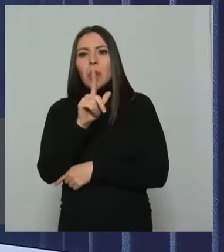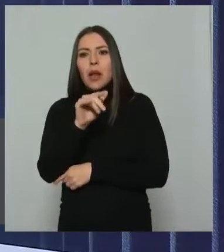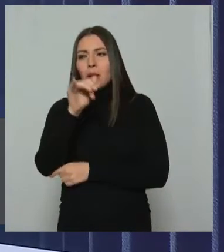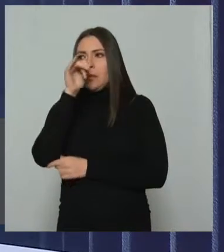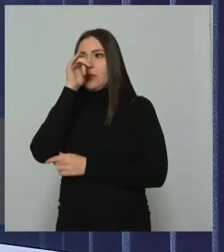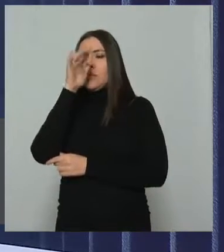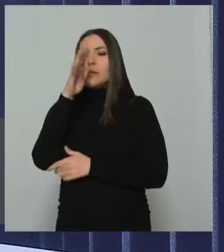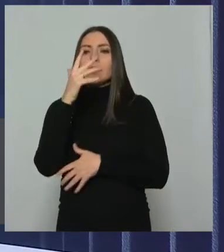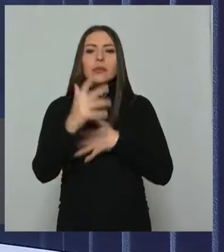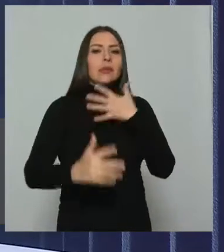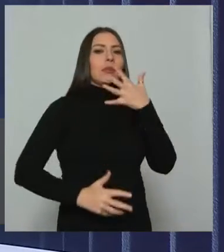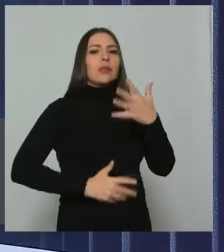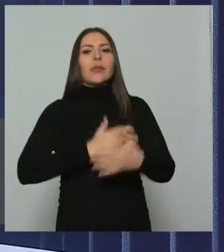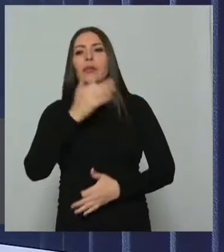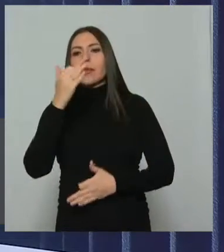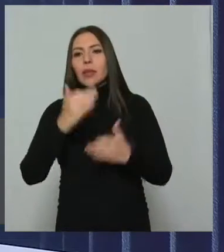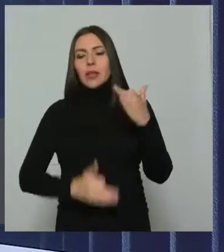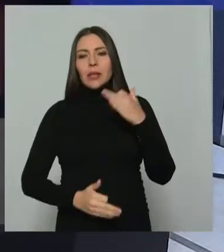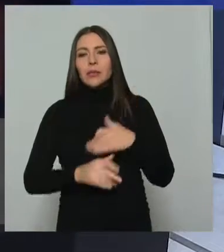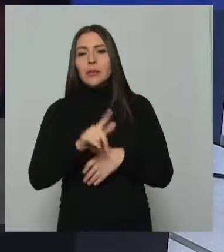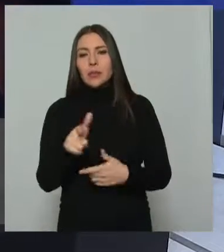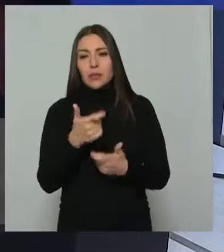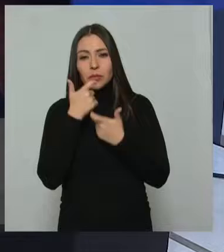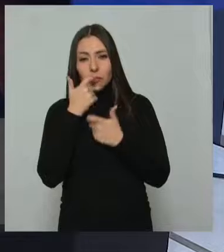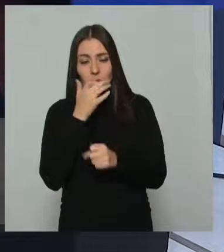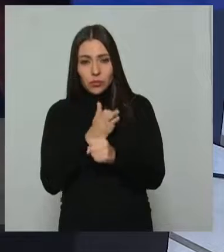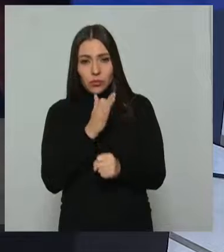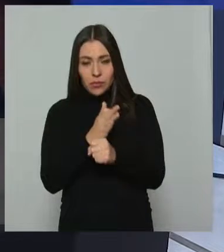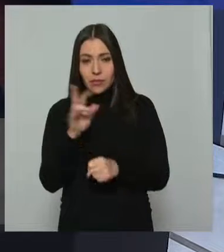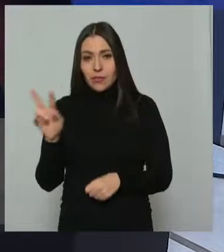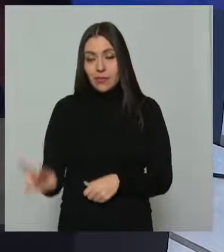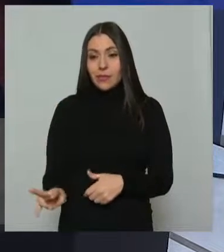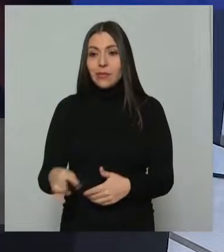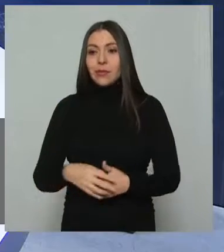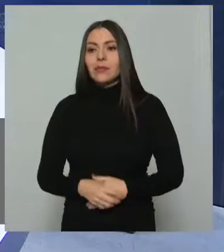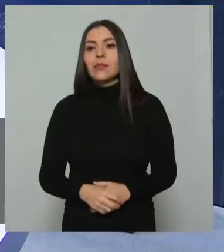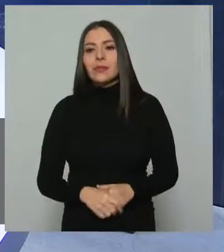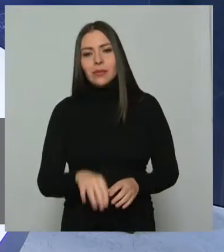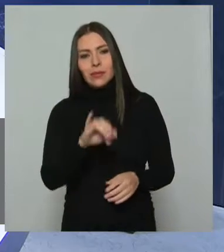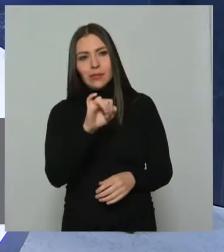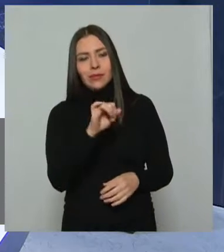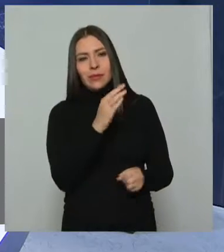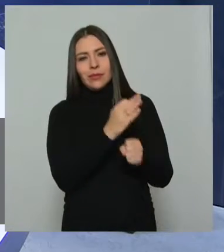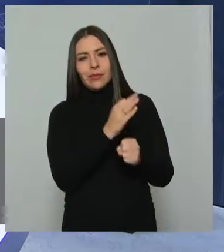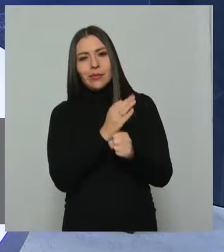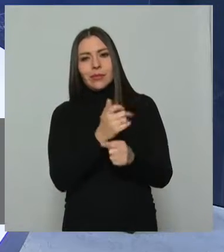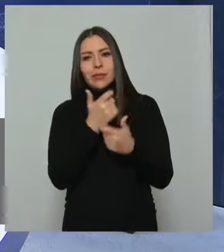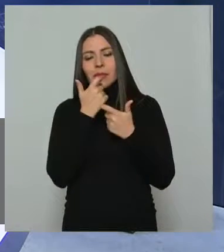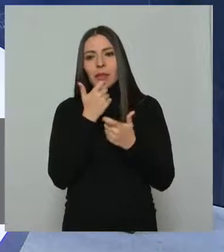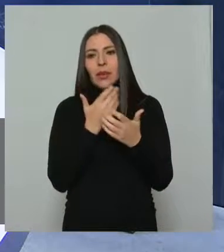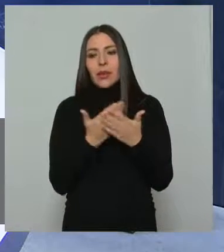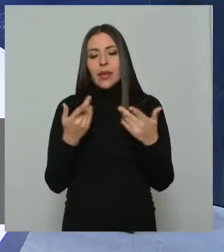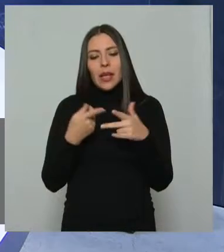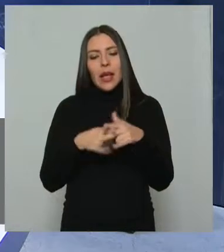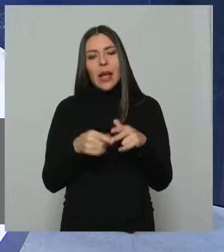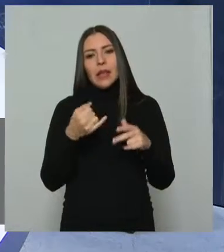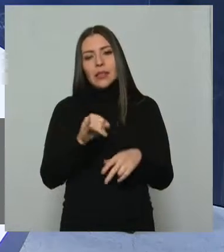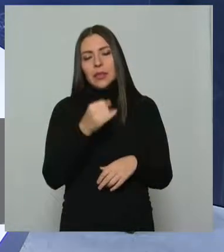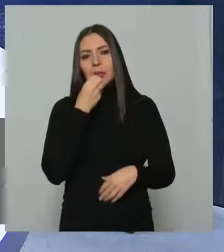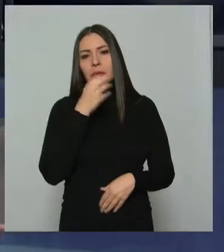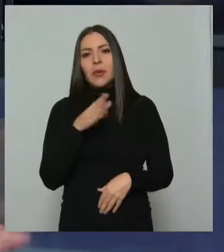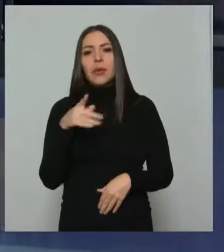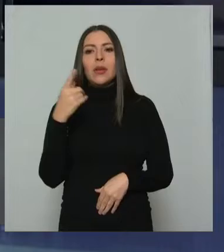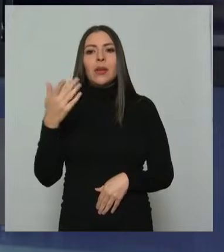final inesperado. Comedia, ¿verdad? Comedia, por supuesto, sí. Qué bueno que empecemos así, porque la del lunes también fue